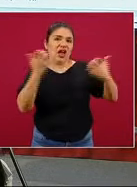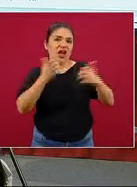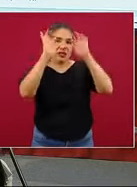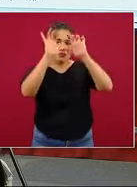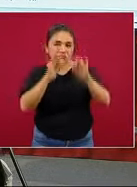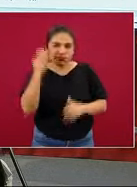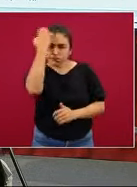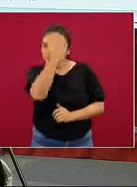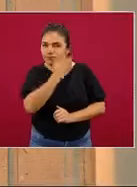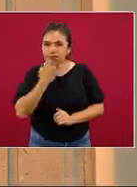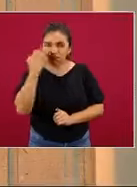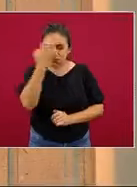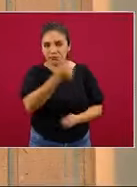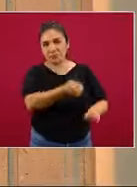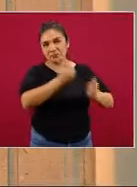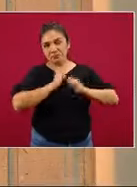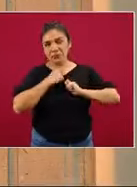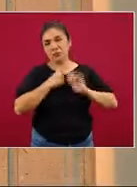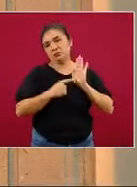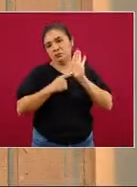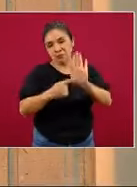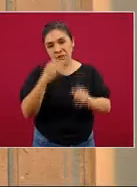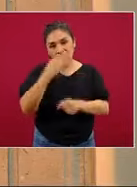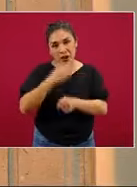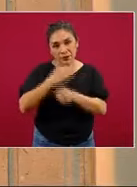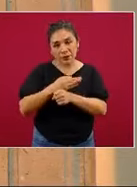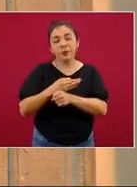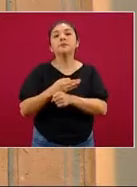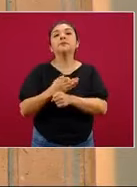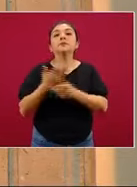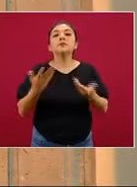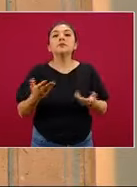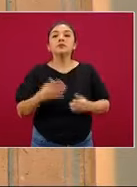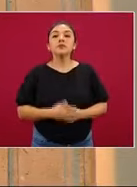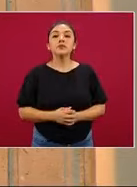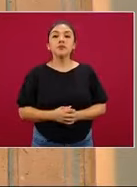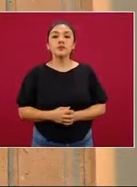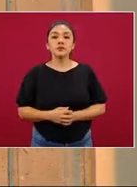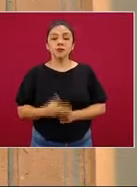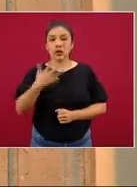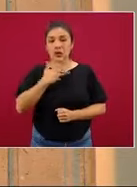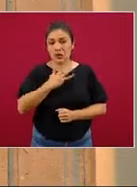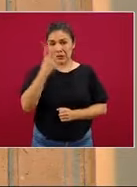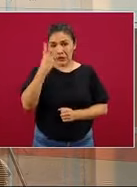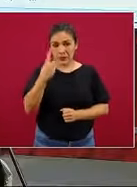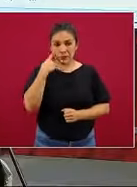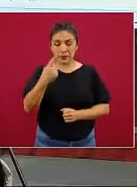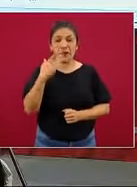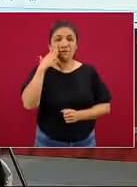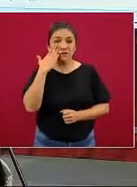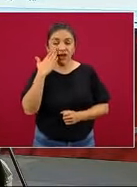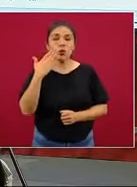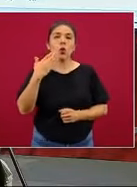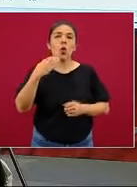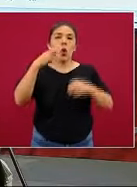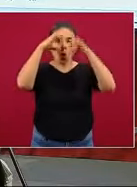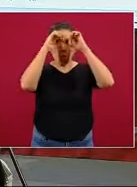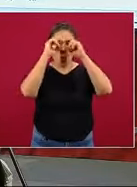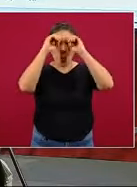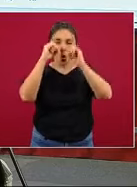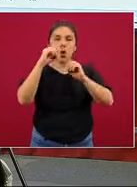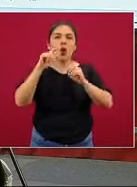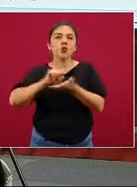este análisis y las gráficas que presentamos. Y tenemos tres fuentes de información: Facebook, Google y Twitter.